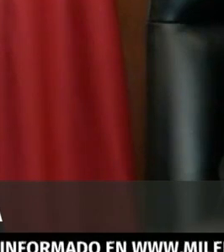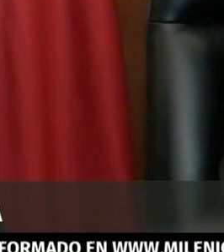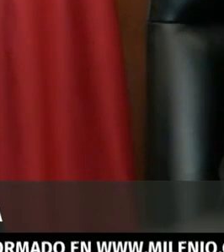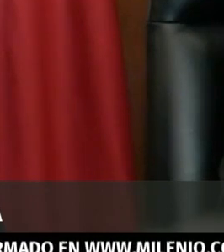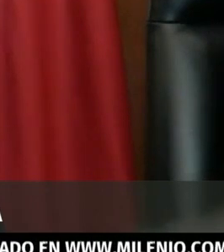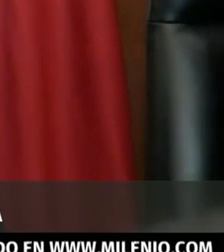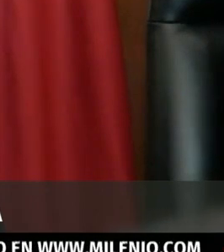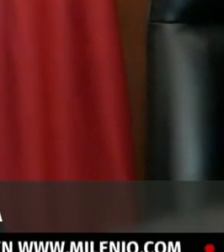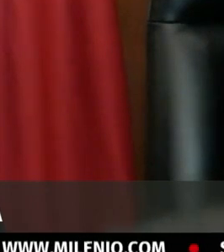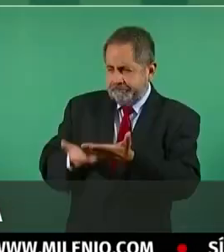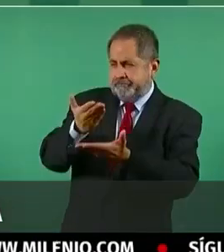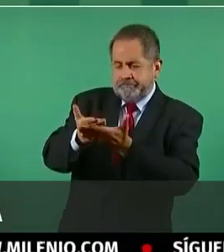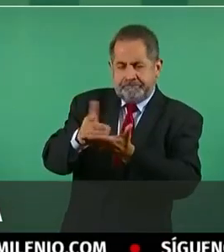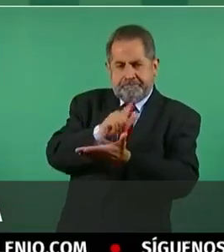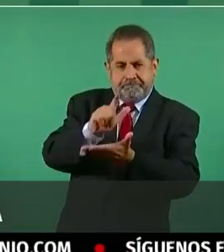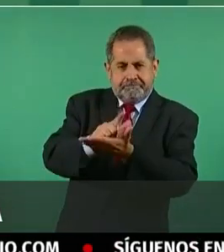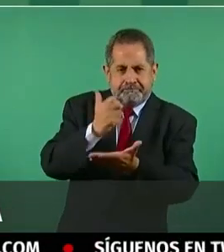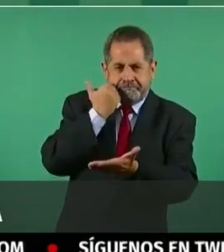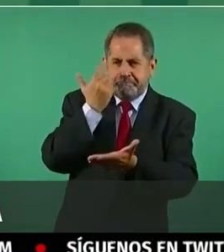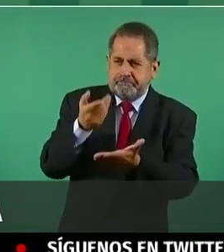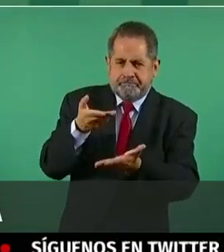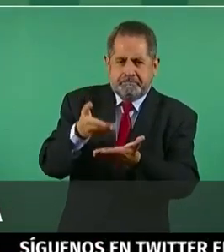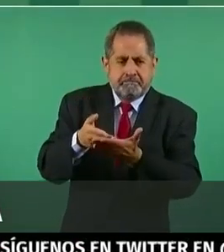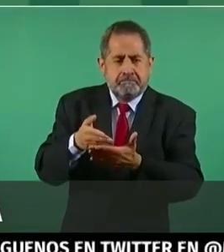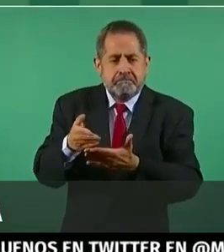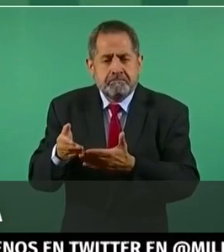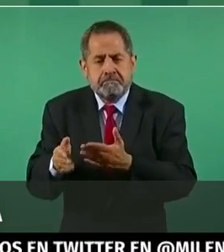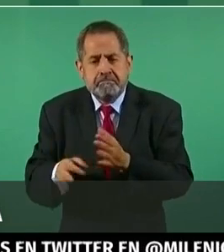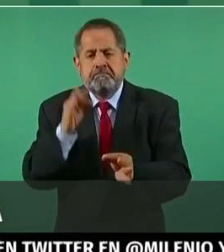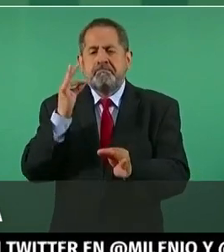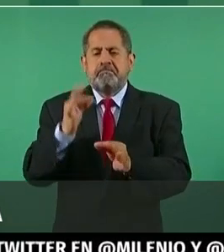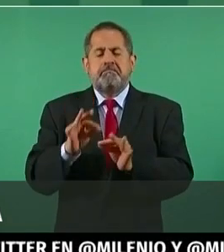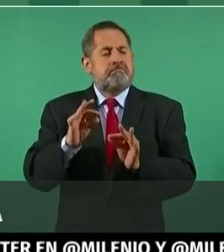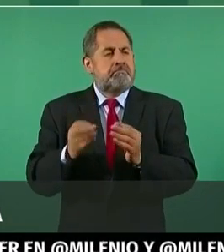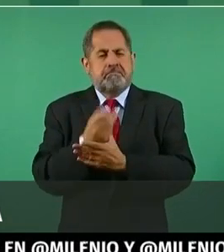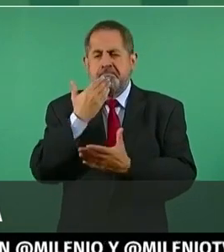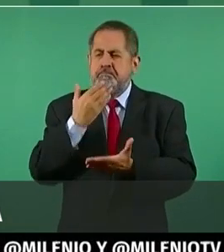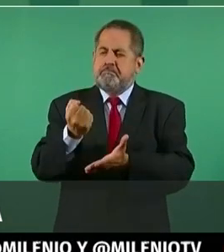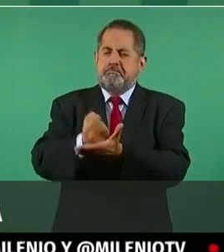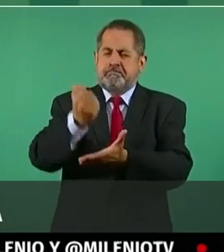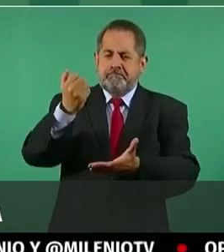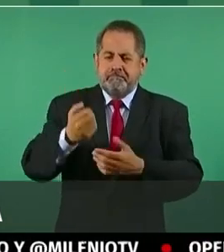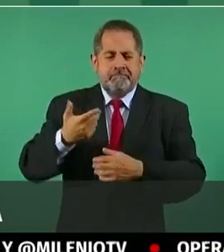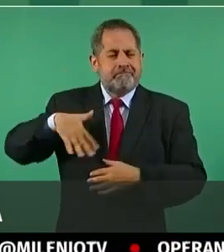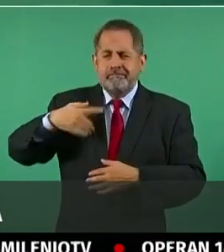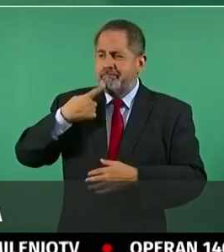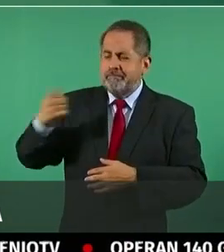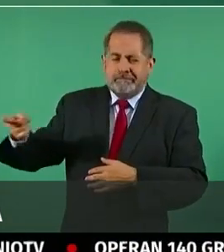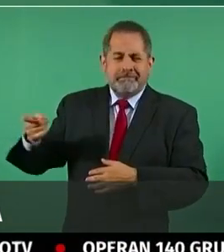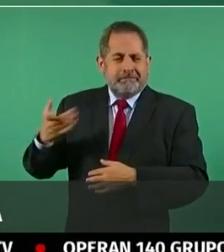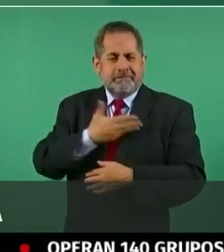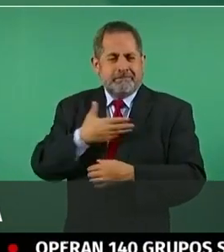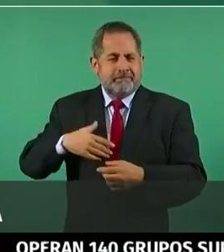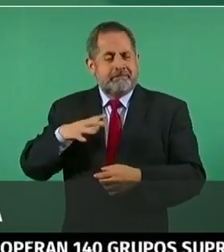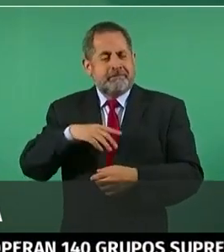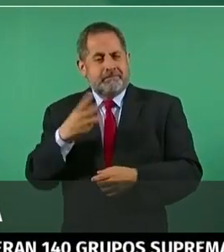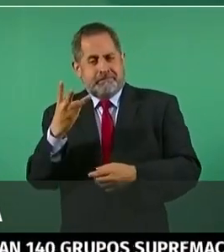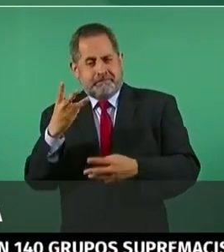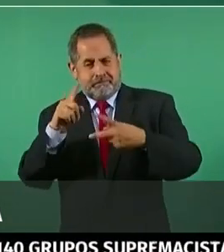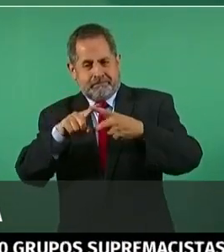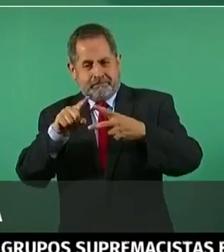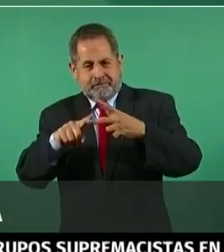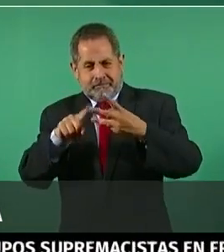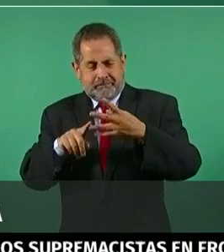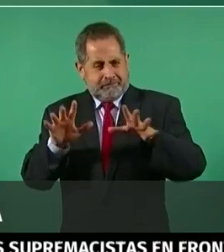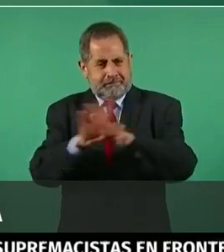presidencia, Julio Scherer, trataron de obligar al abogado Juan Collado de vender Caja Libertad a Banco Afirme a cambio de conseguirle un criterio de